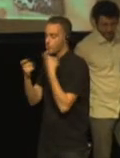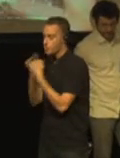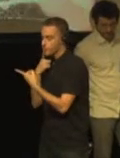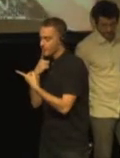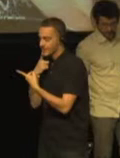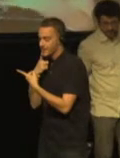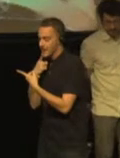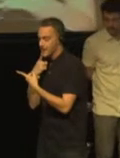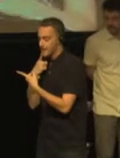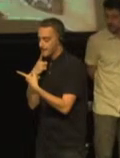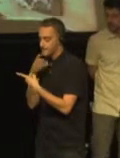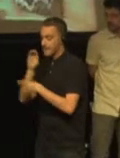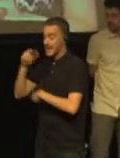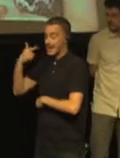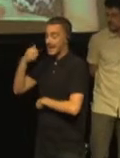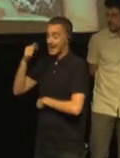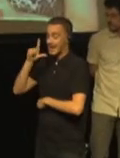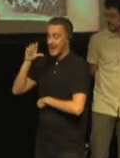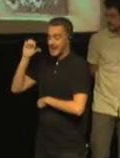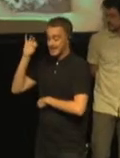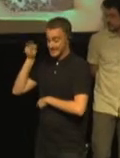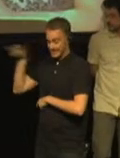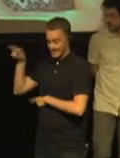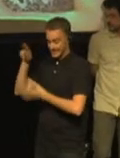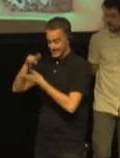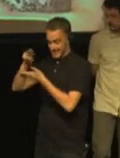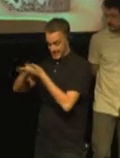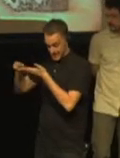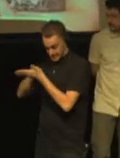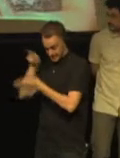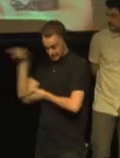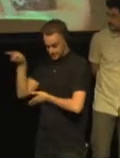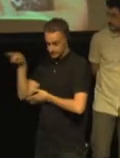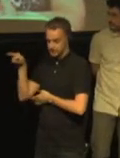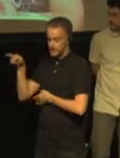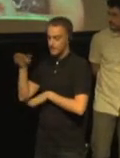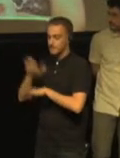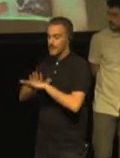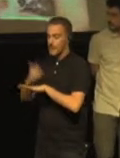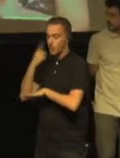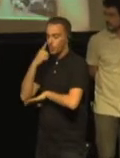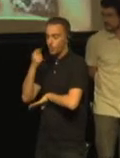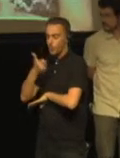de Gales y en Inglaterra, que nos permitiría saber un poquito más sobre esta población